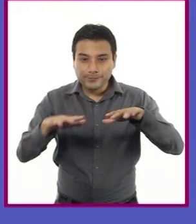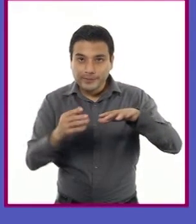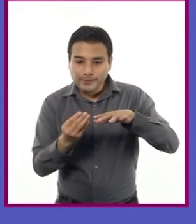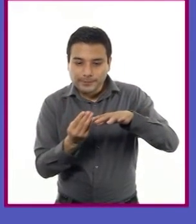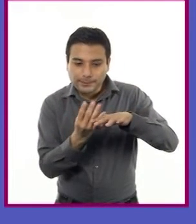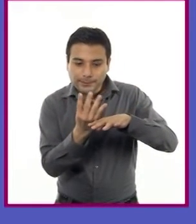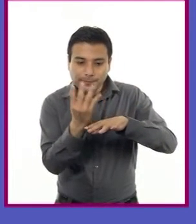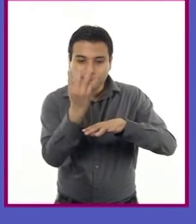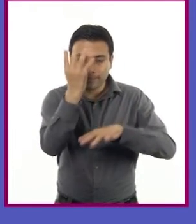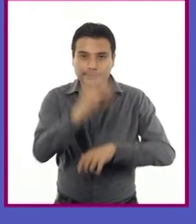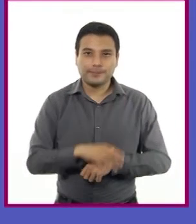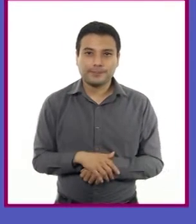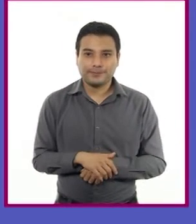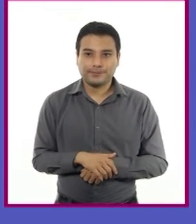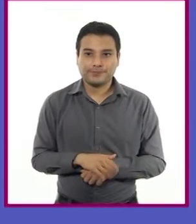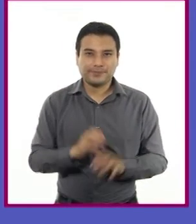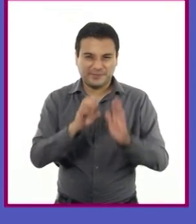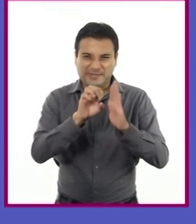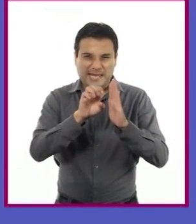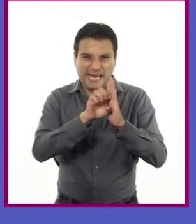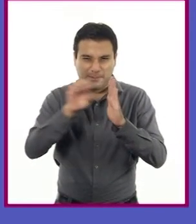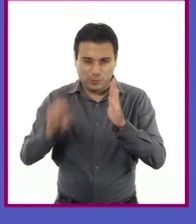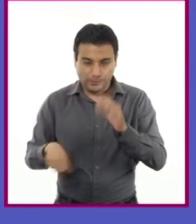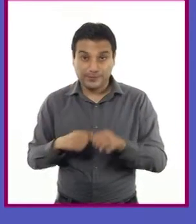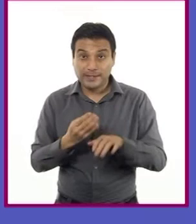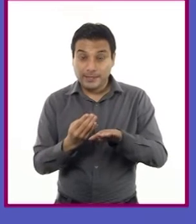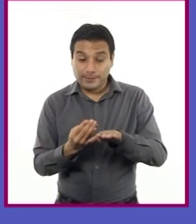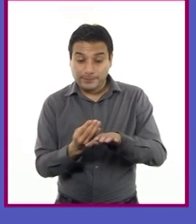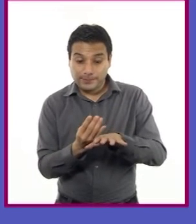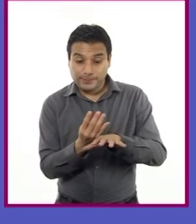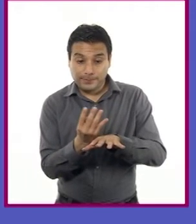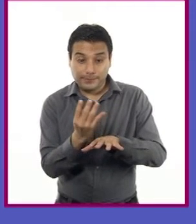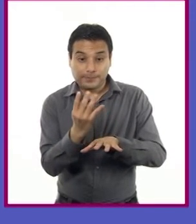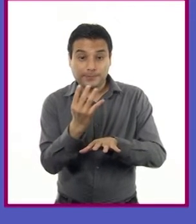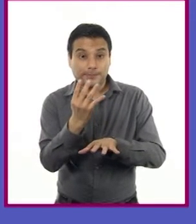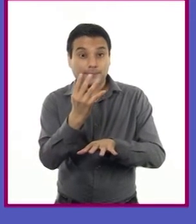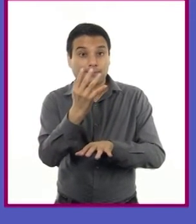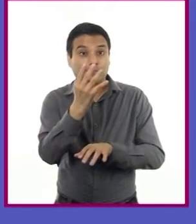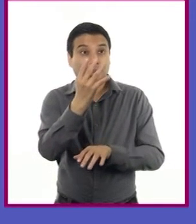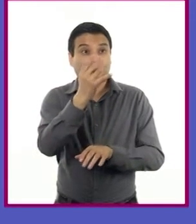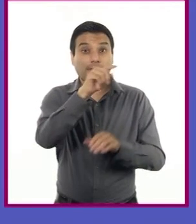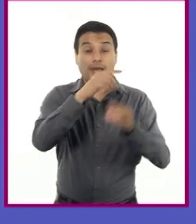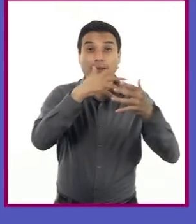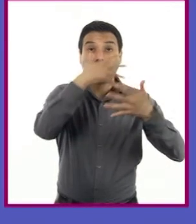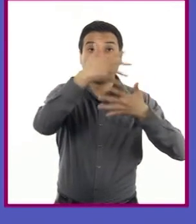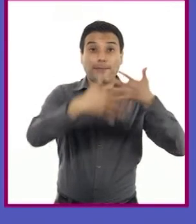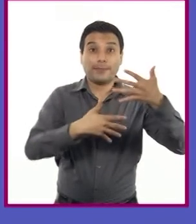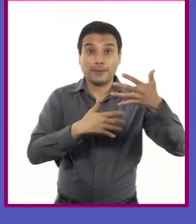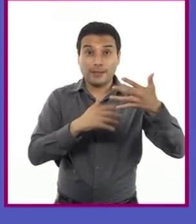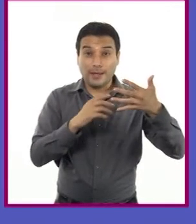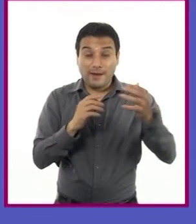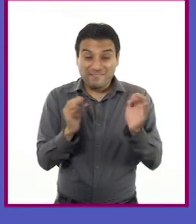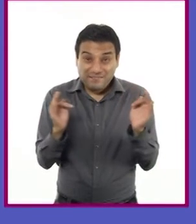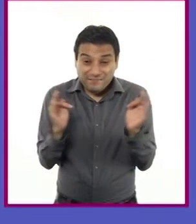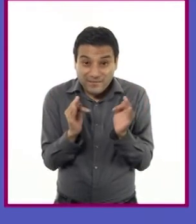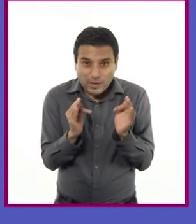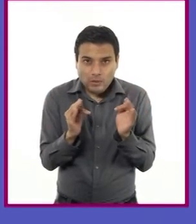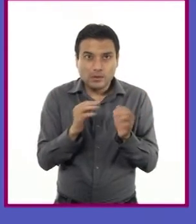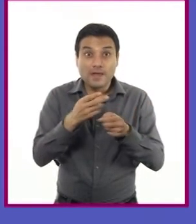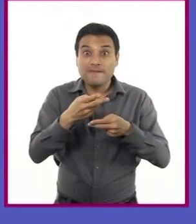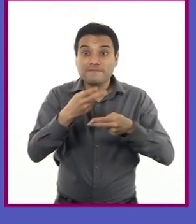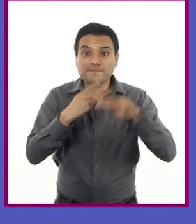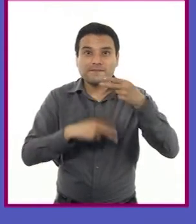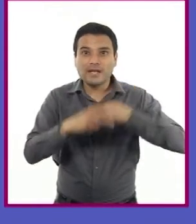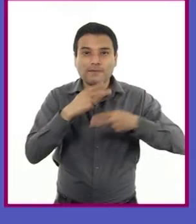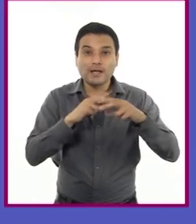la gota es arrastrada hacia las alturas con bajas temperaturas, se forma hielo. Las